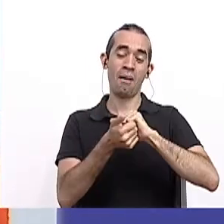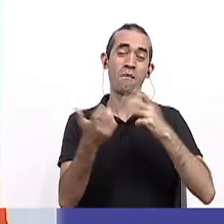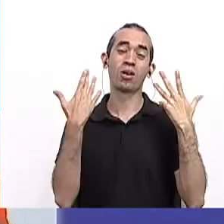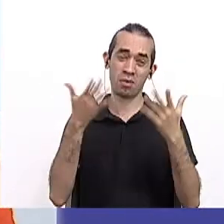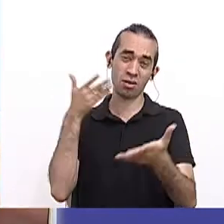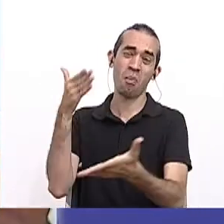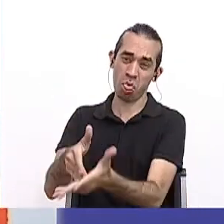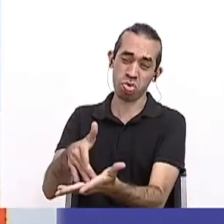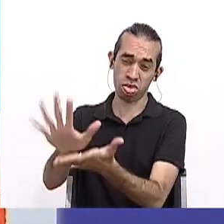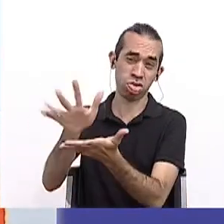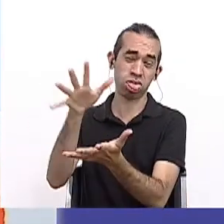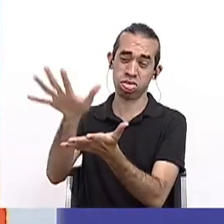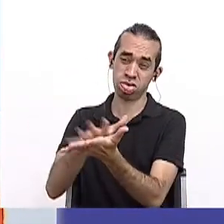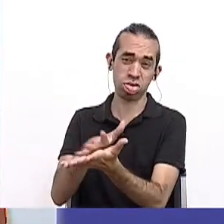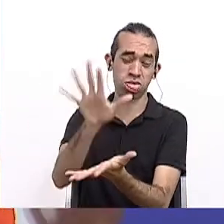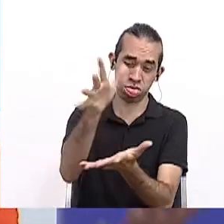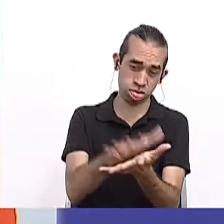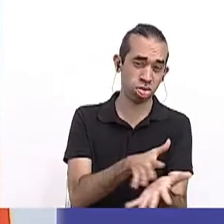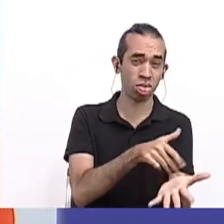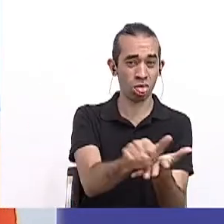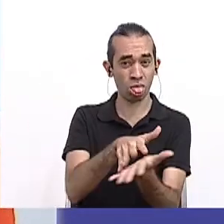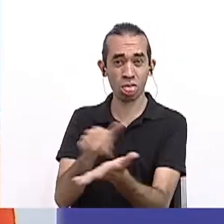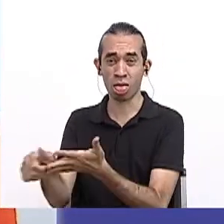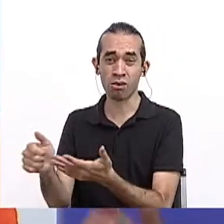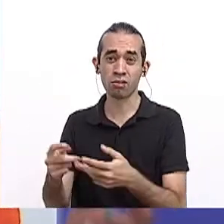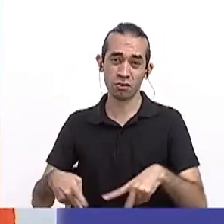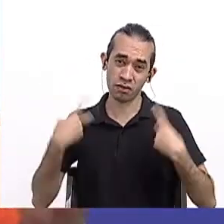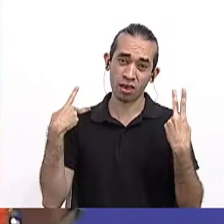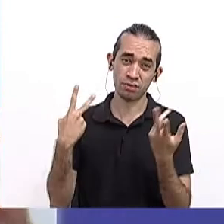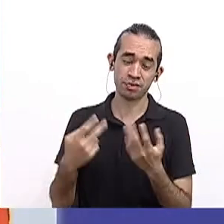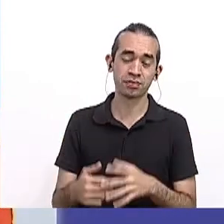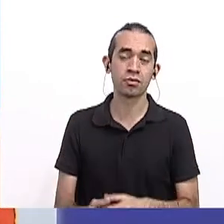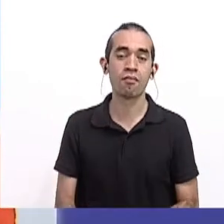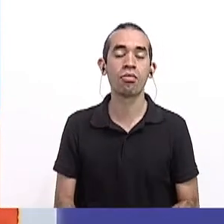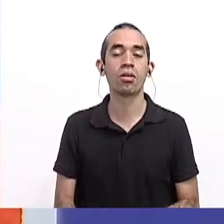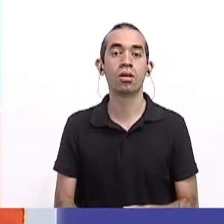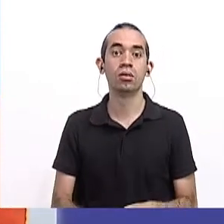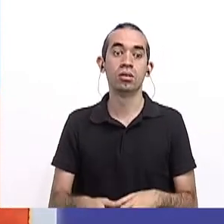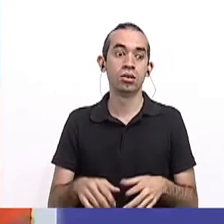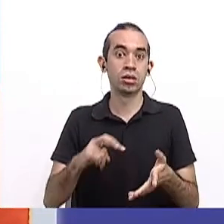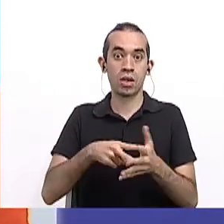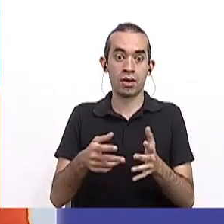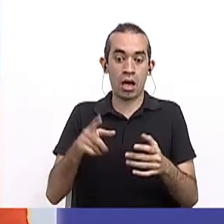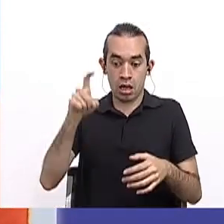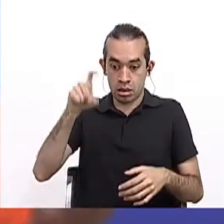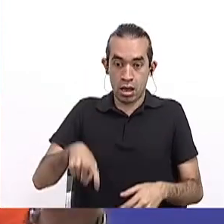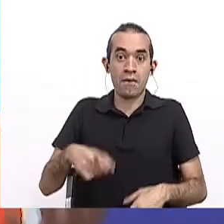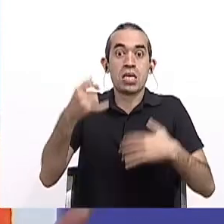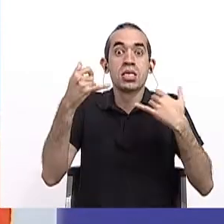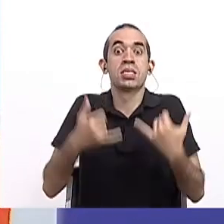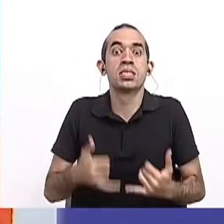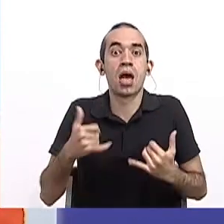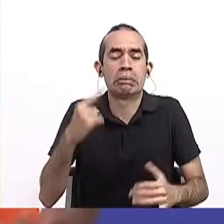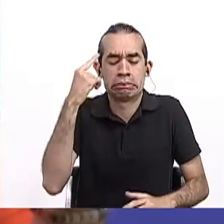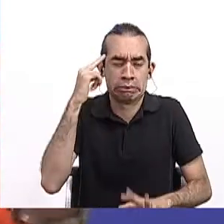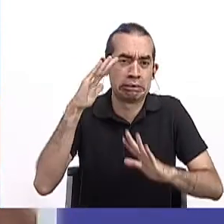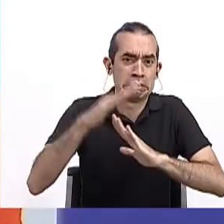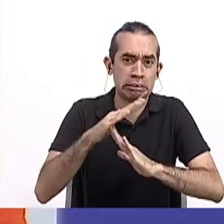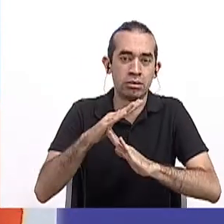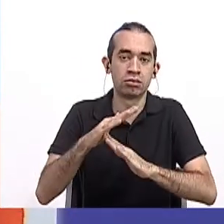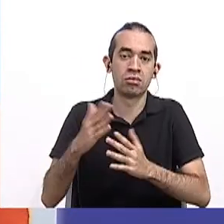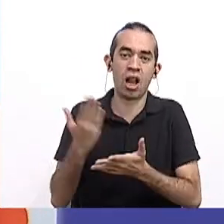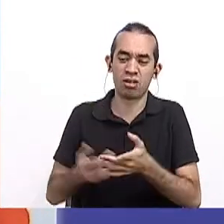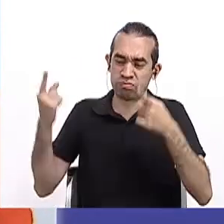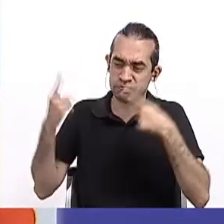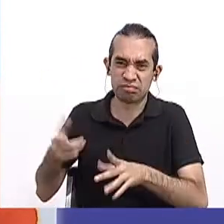que actuemos y hagamos un alto en el camino ahora. Puede ser que las consecuencias ya sean graves, pero podemos revertir un